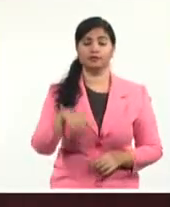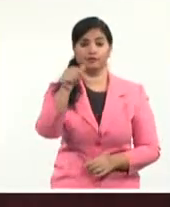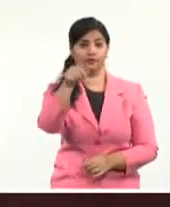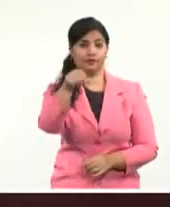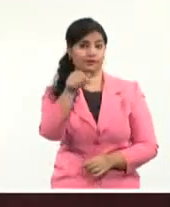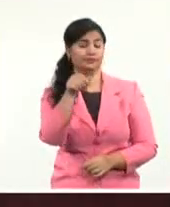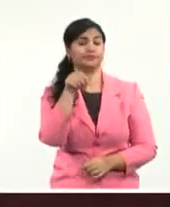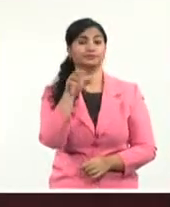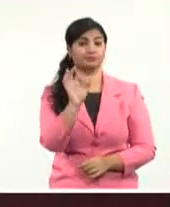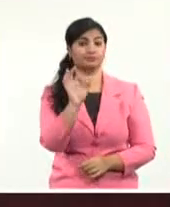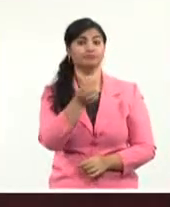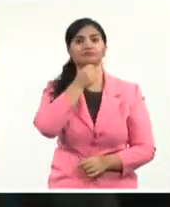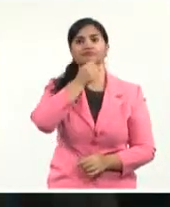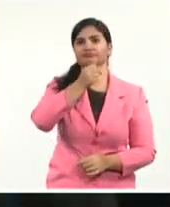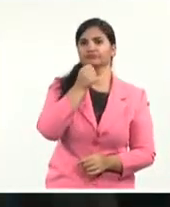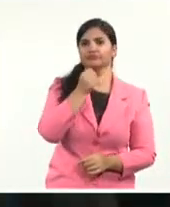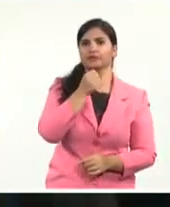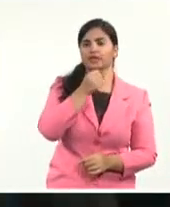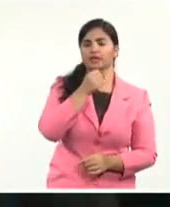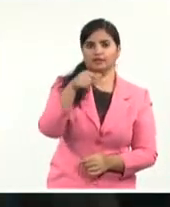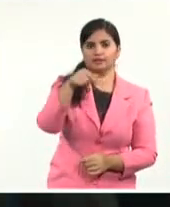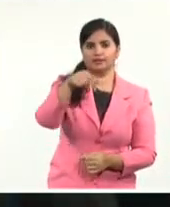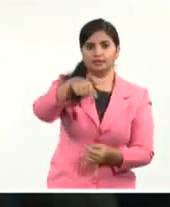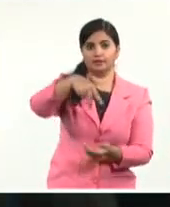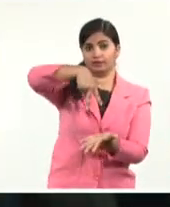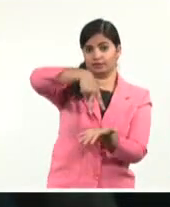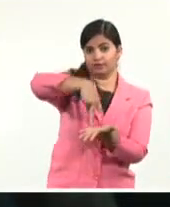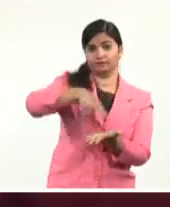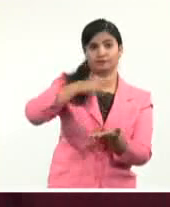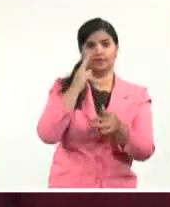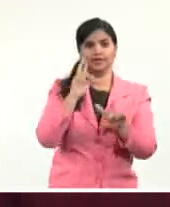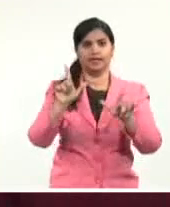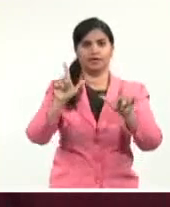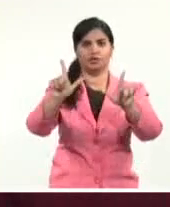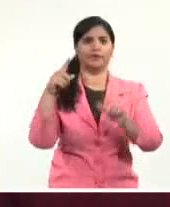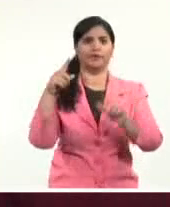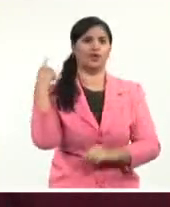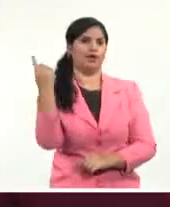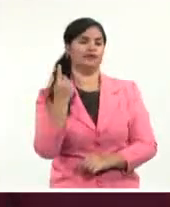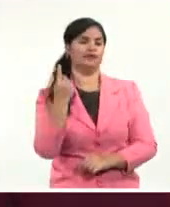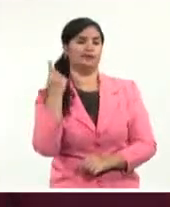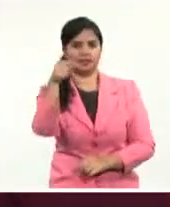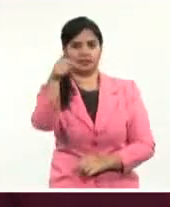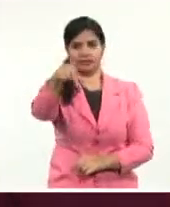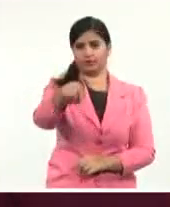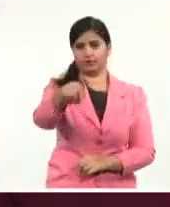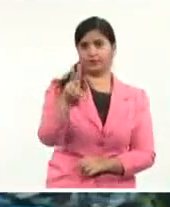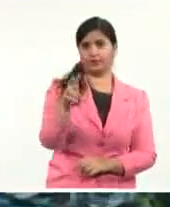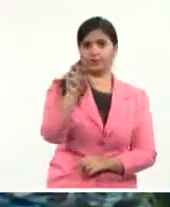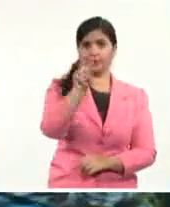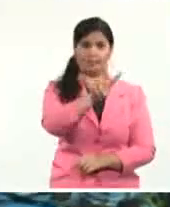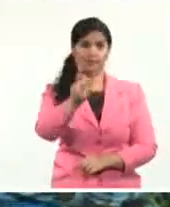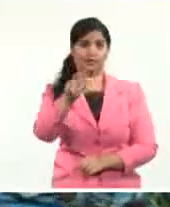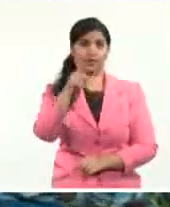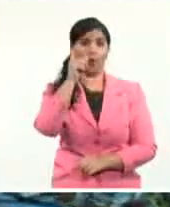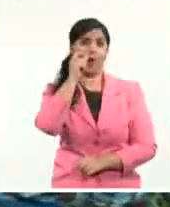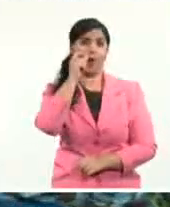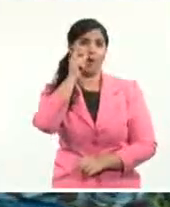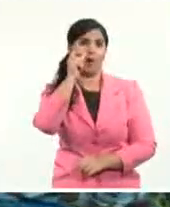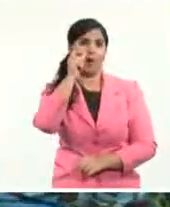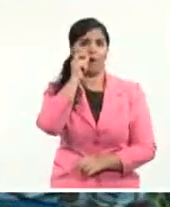La carpa Trompo Loco fue el escenario para hacer la entrega del Premio Nacional de Circo 2022 al mago Manuel Romero